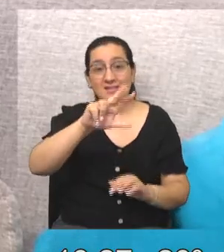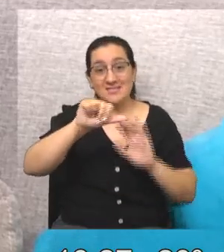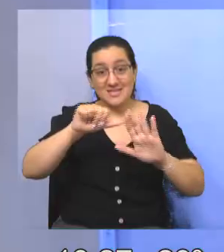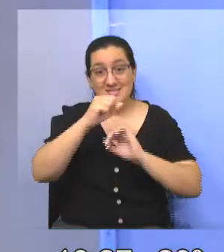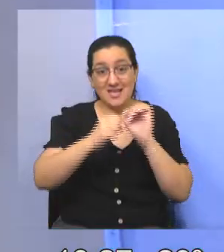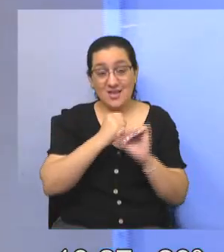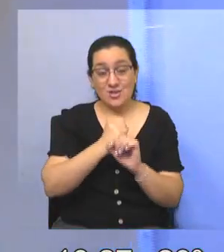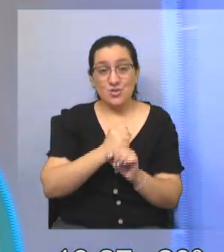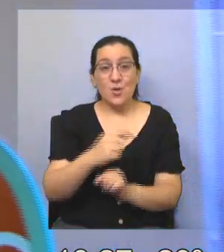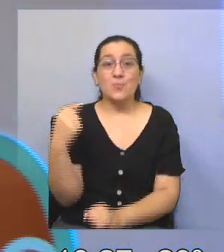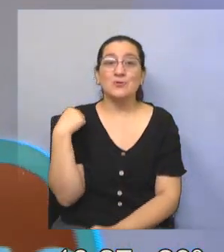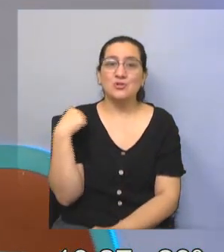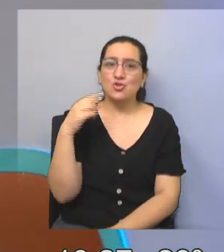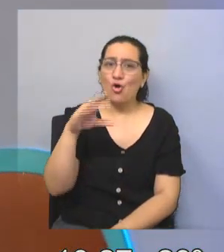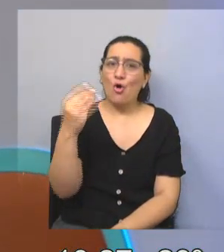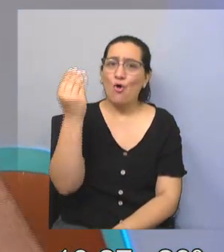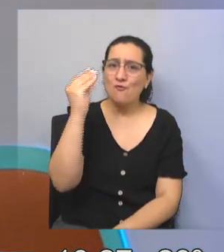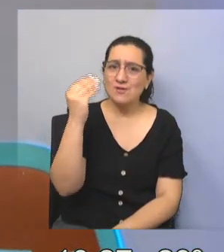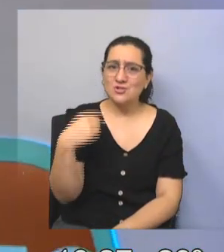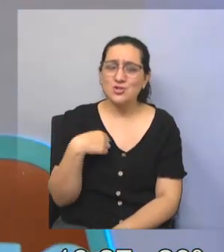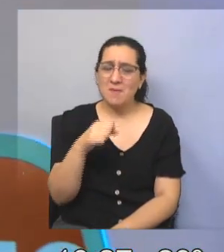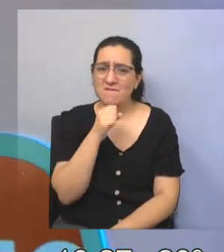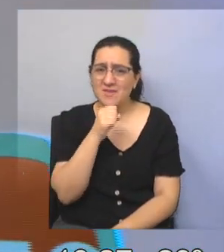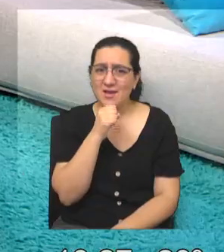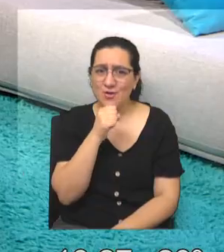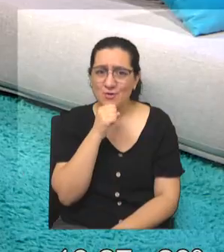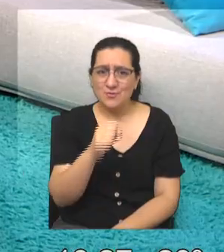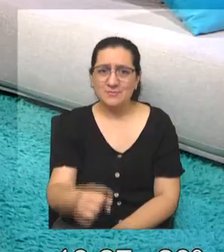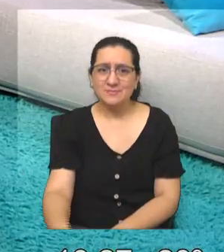Positos. Todos, sí, todos jóvenes, todos soy mal. El más viejo de Telequista. Acá te acompaño.